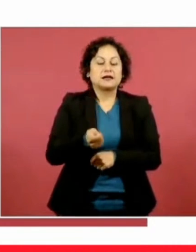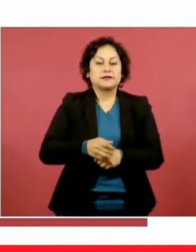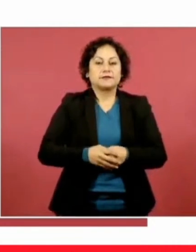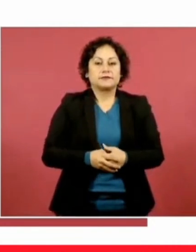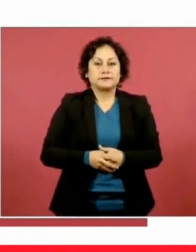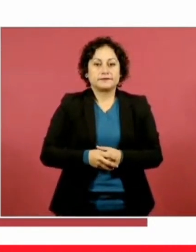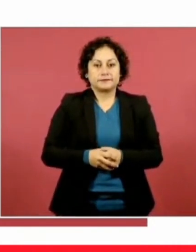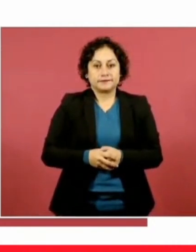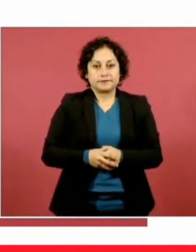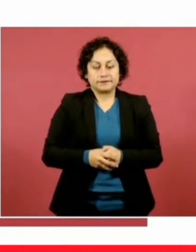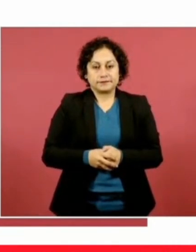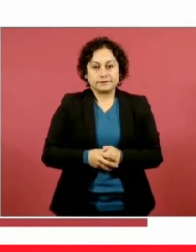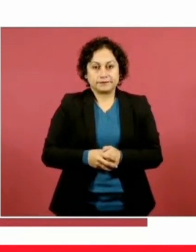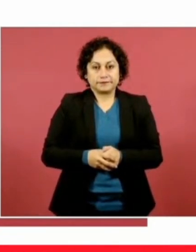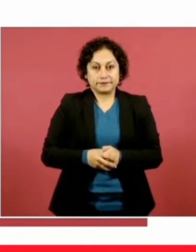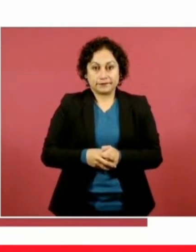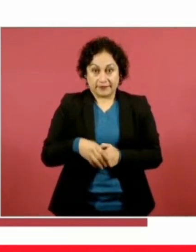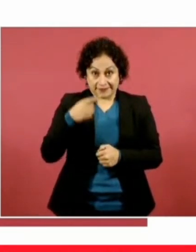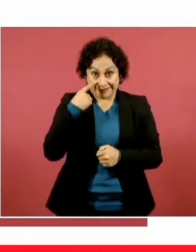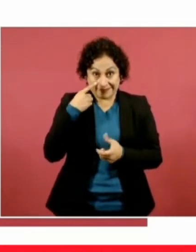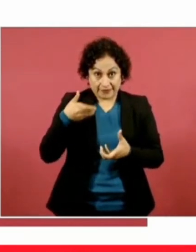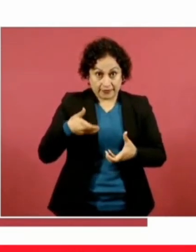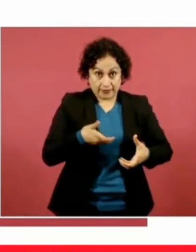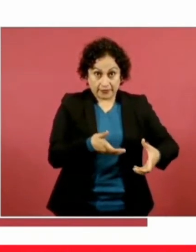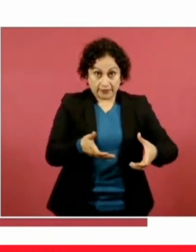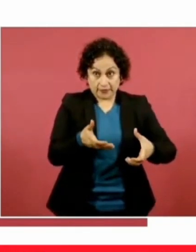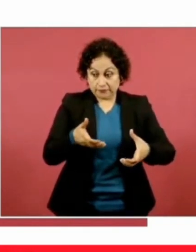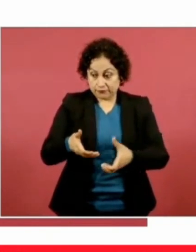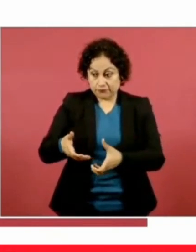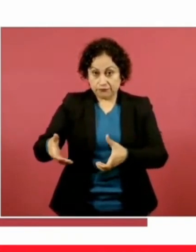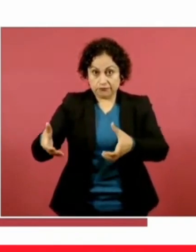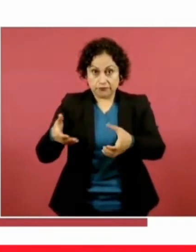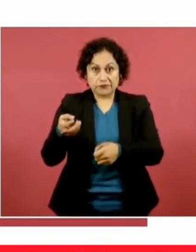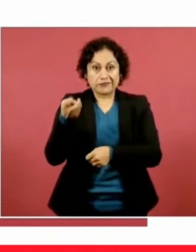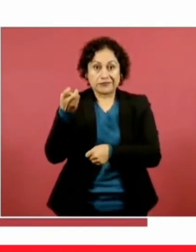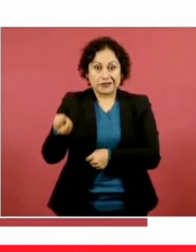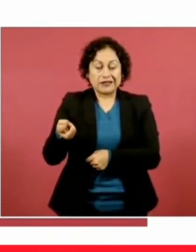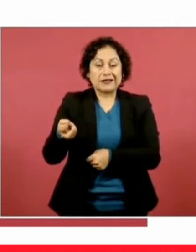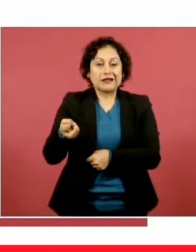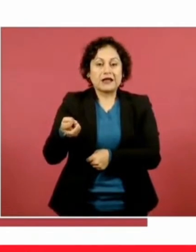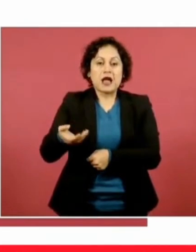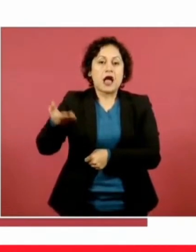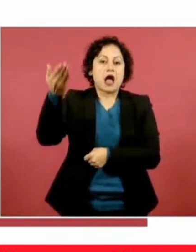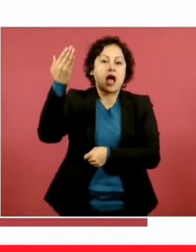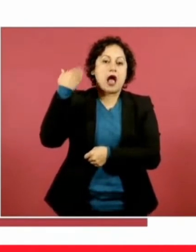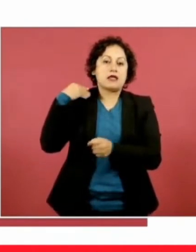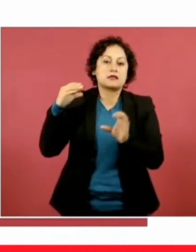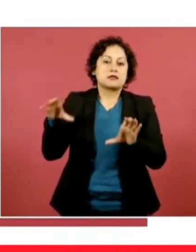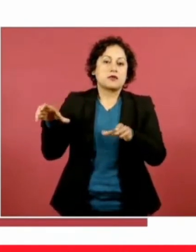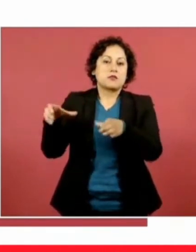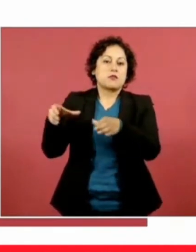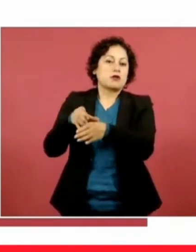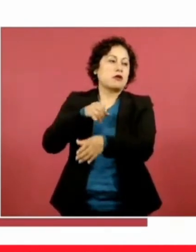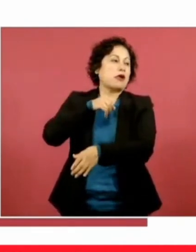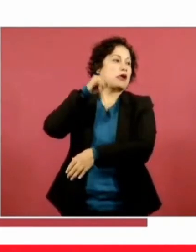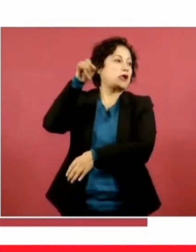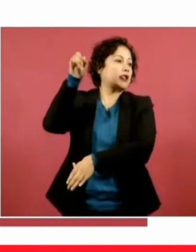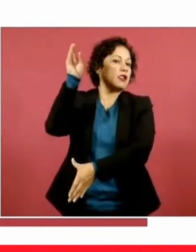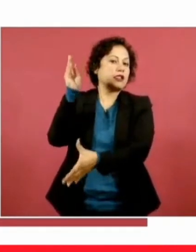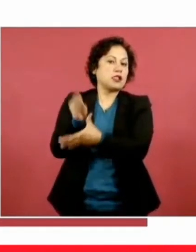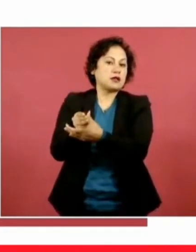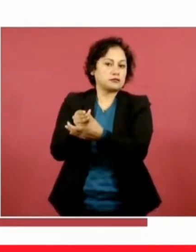mencionar que estos caminos eran de comunidades, las comunidades más olvidadas. Y como se puede ver,